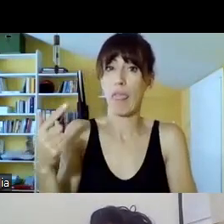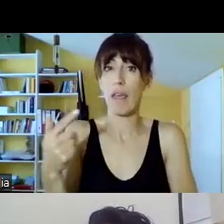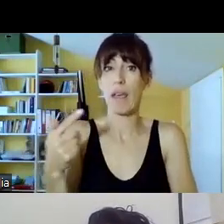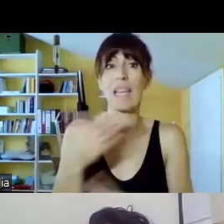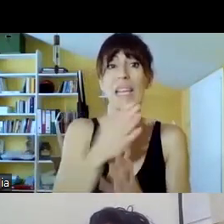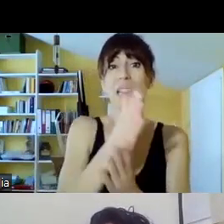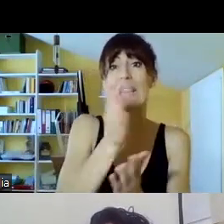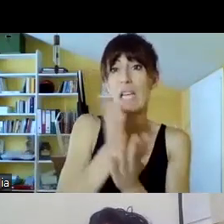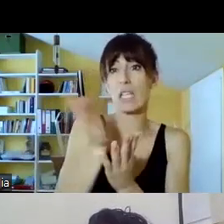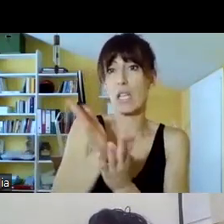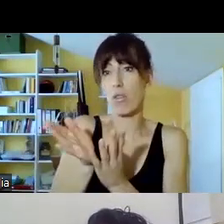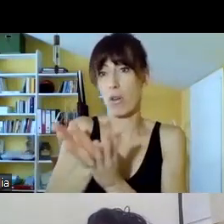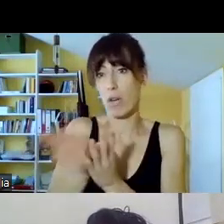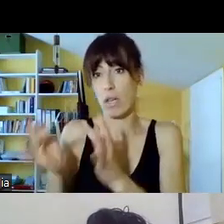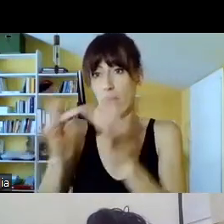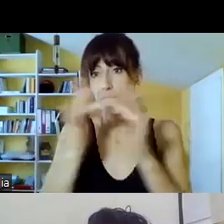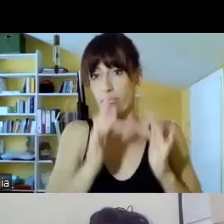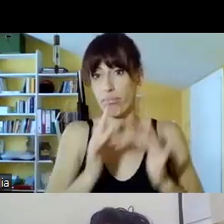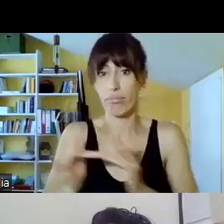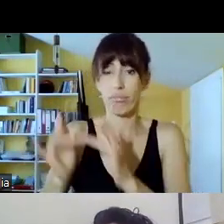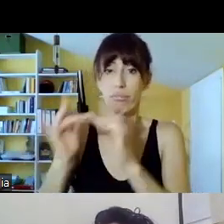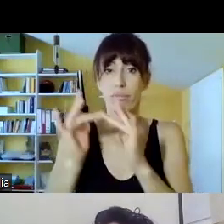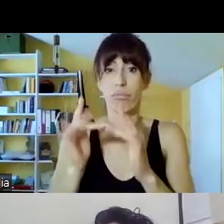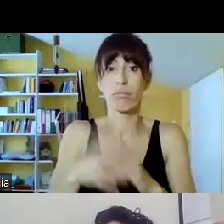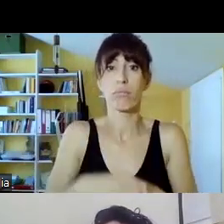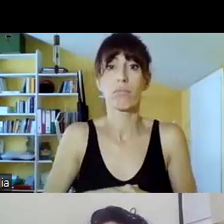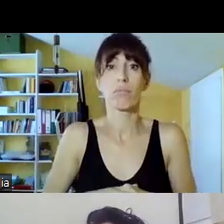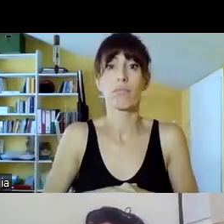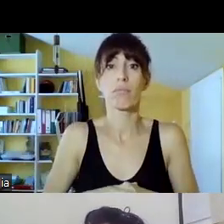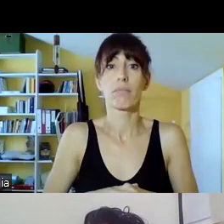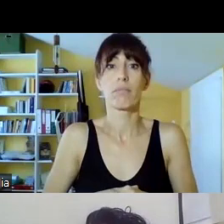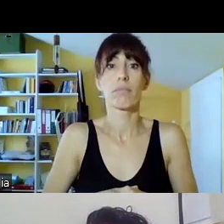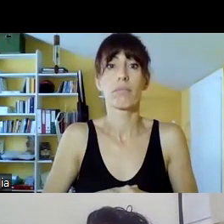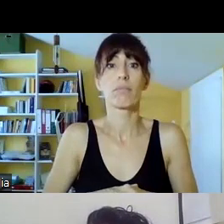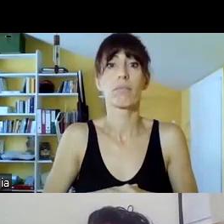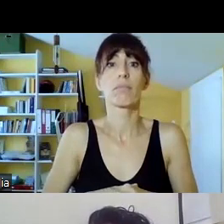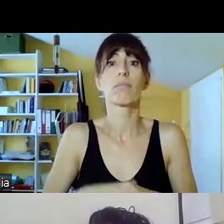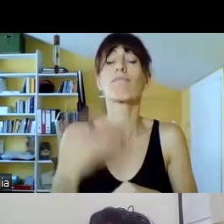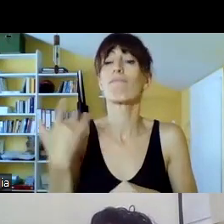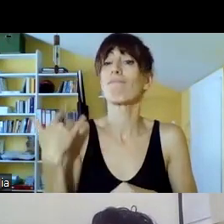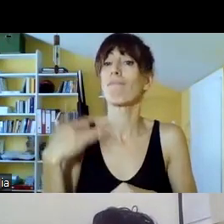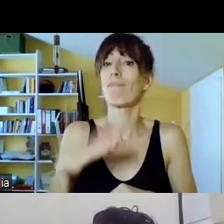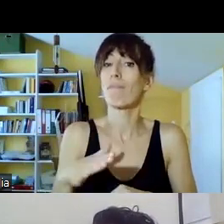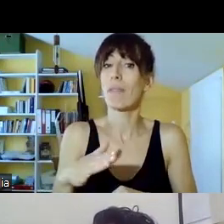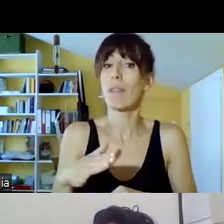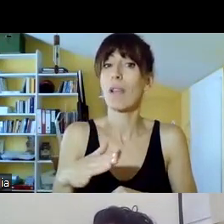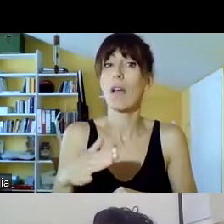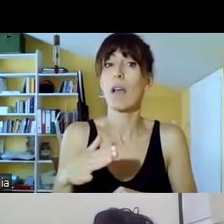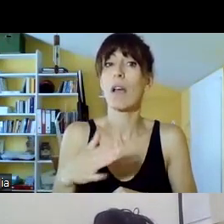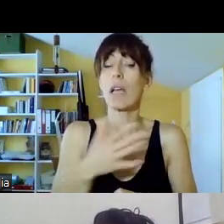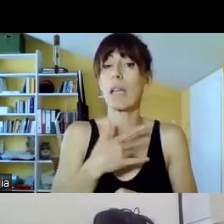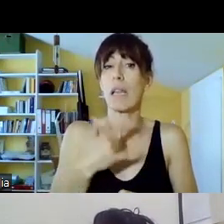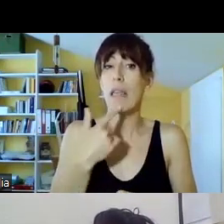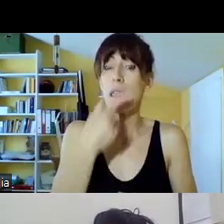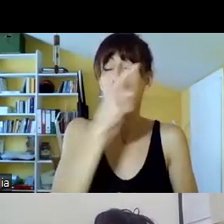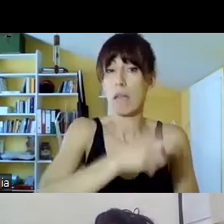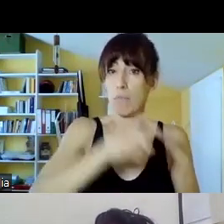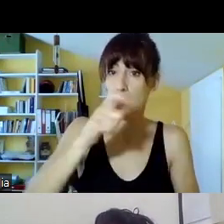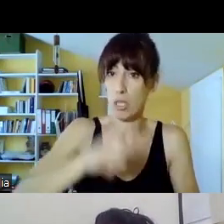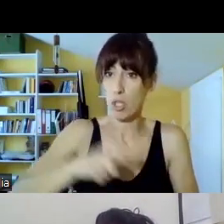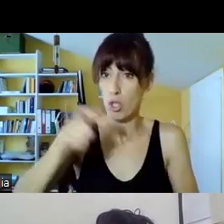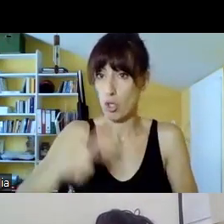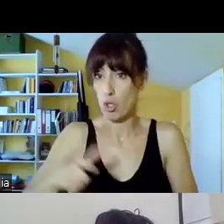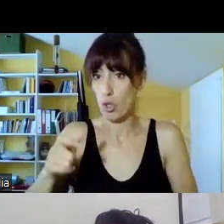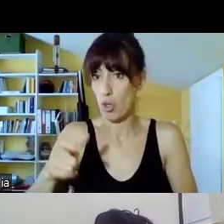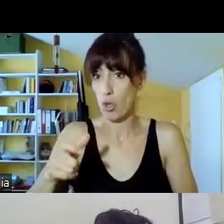interseccionalidad. Y bueno, la relevancia de la mirada interseccional reside en que las personas que se